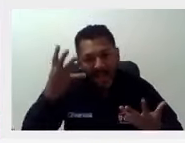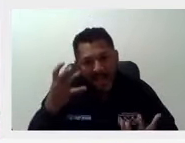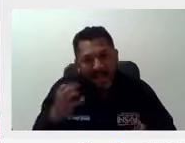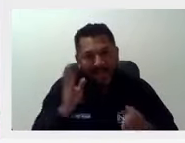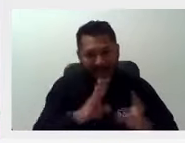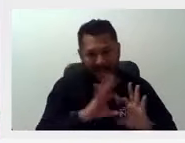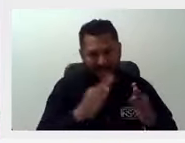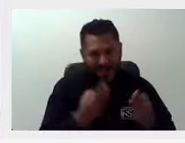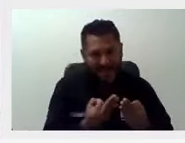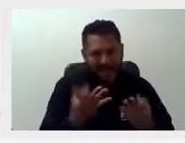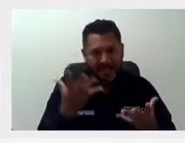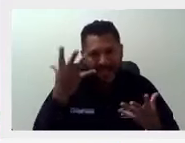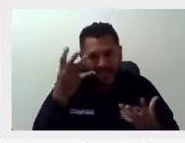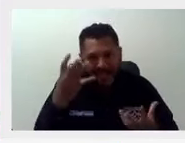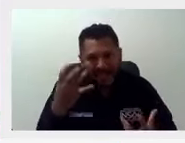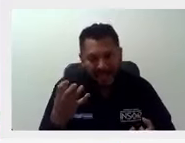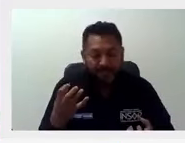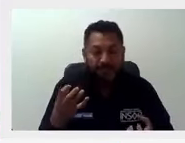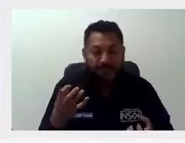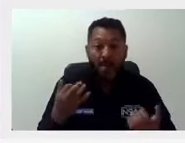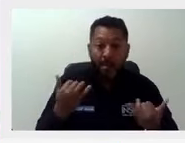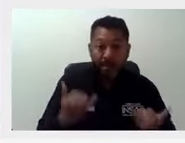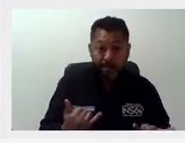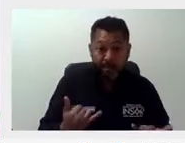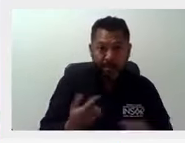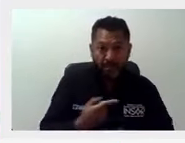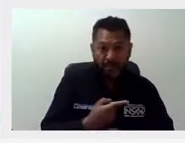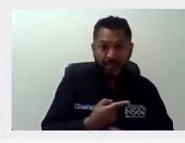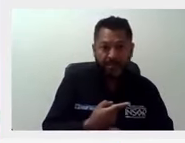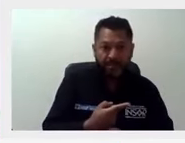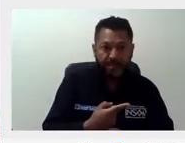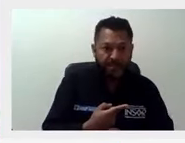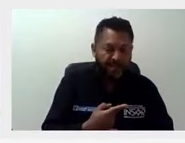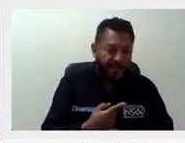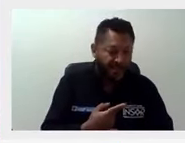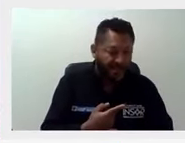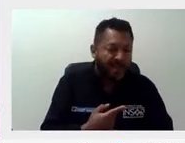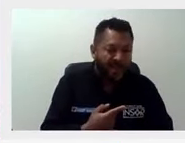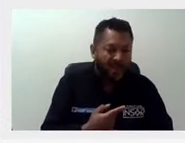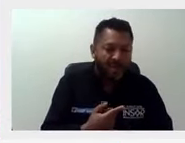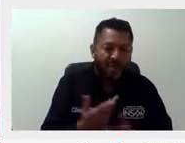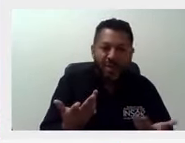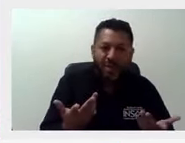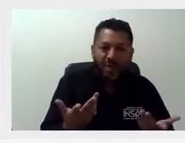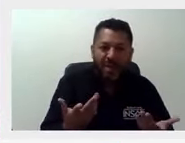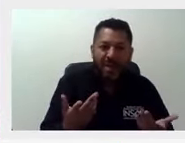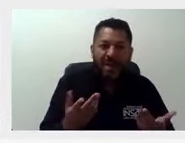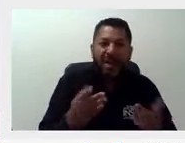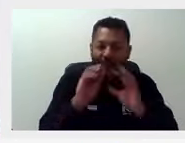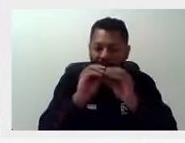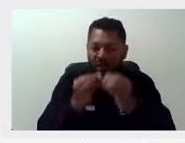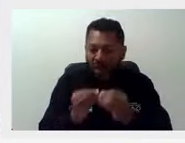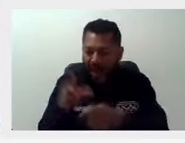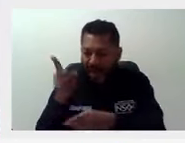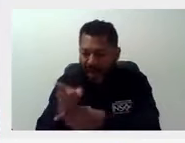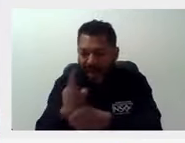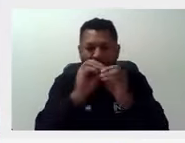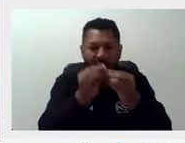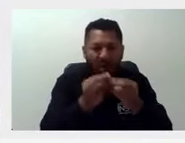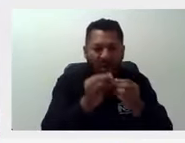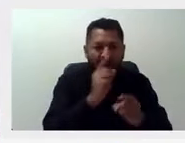algunas, porque en esto, digamos que también hemos entendido que no hay ni una forma ni otra. O sea, también hemos